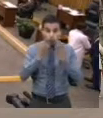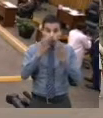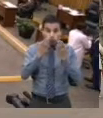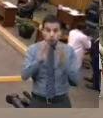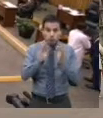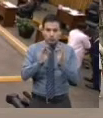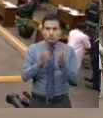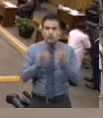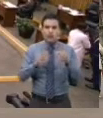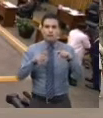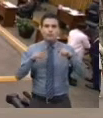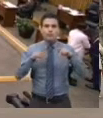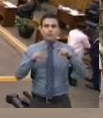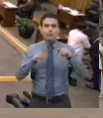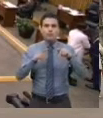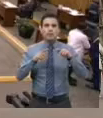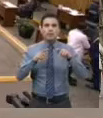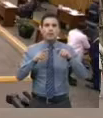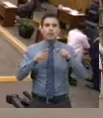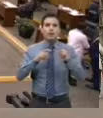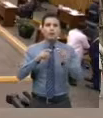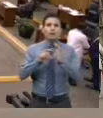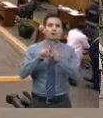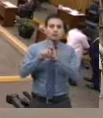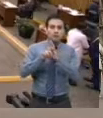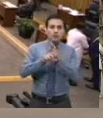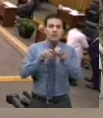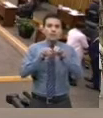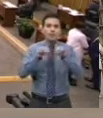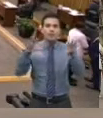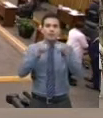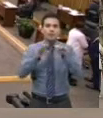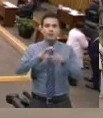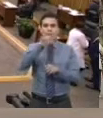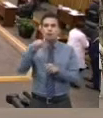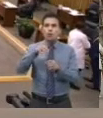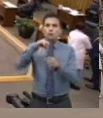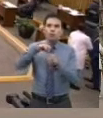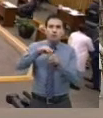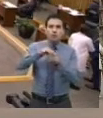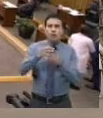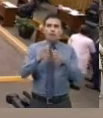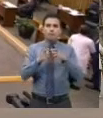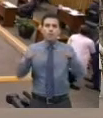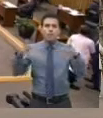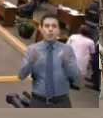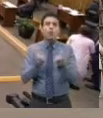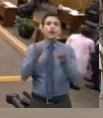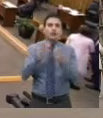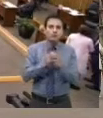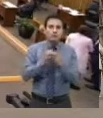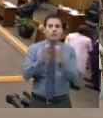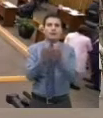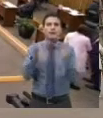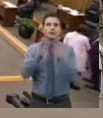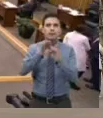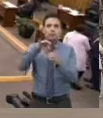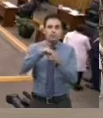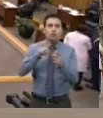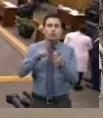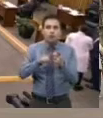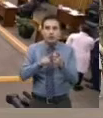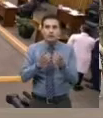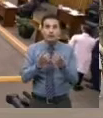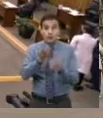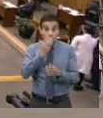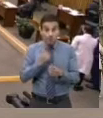cuántos votos obtuvimos por las menciones en las redes sociales, en qué casillas, etcétera, se debe decretar infundado. Es cuanto,